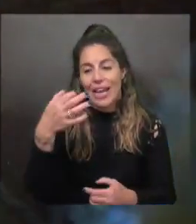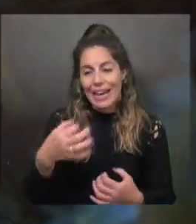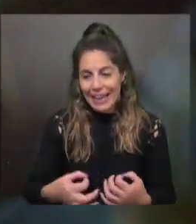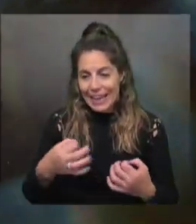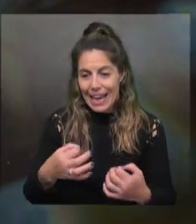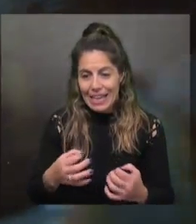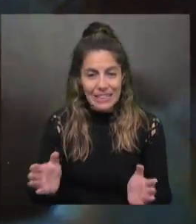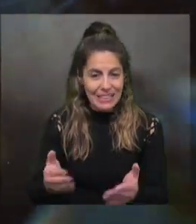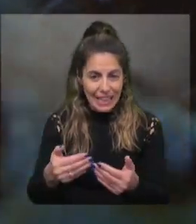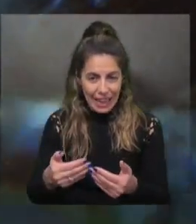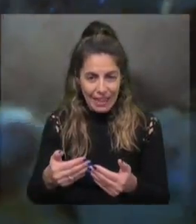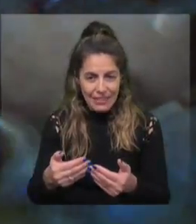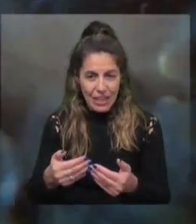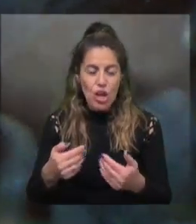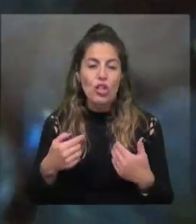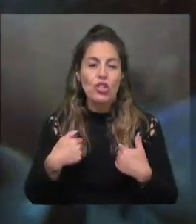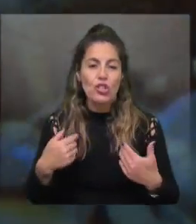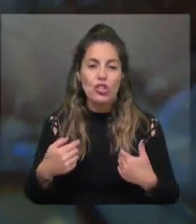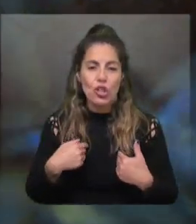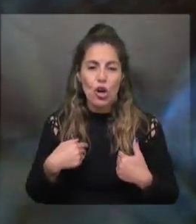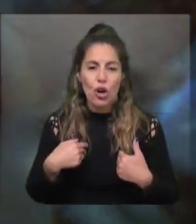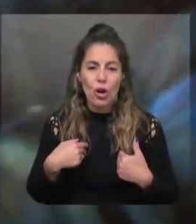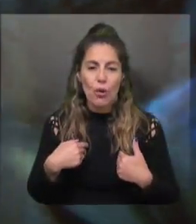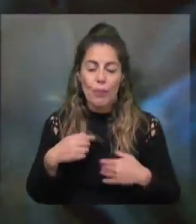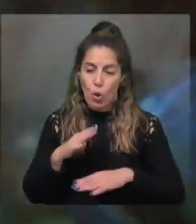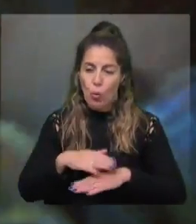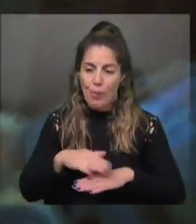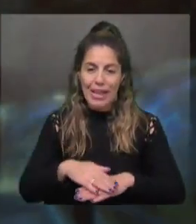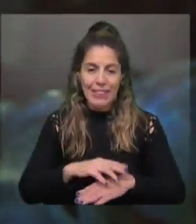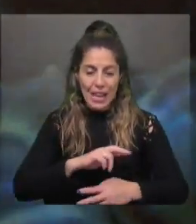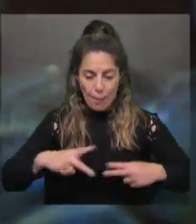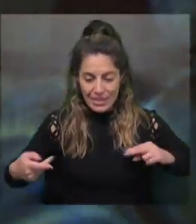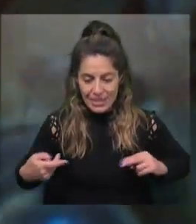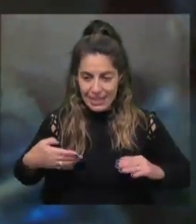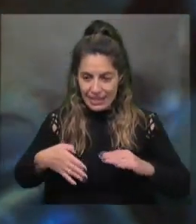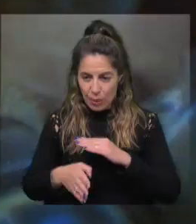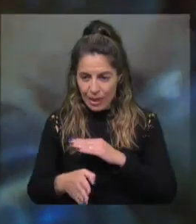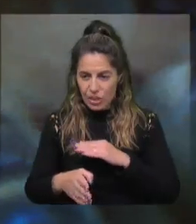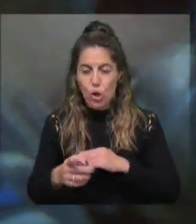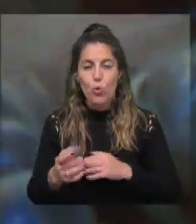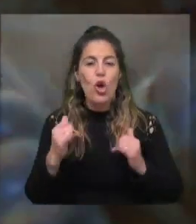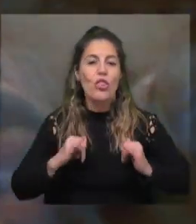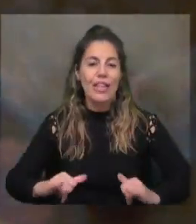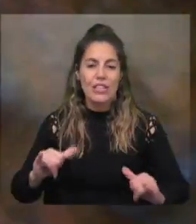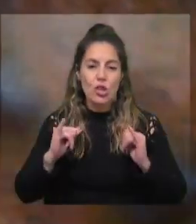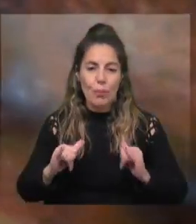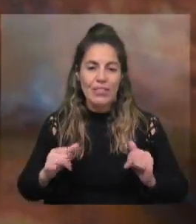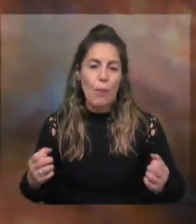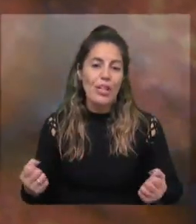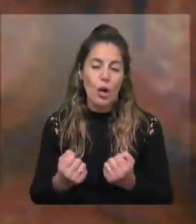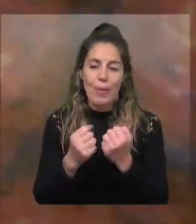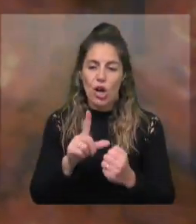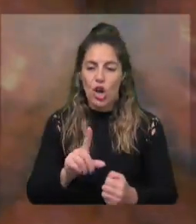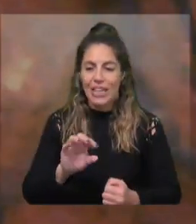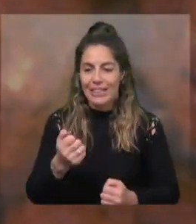estaban cerradas y me encargué de las princesas que estaban adentro. En uno de esos paseos me topé con Leticia,